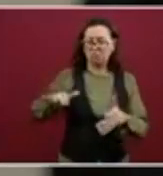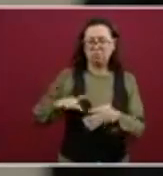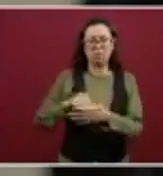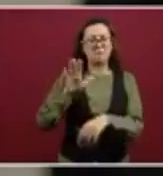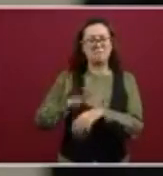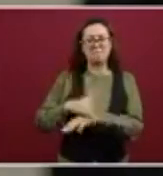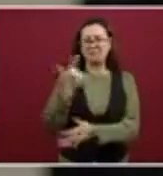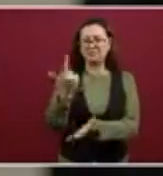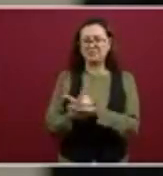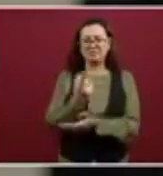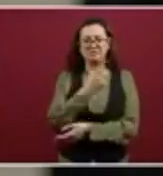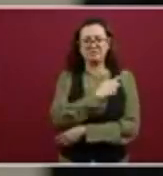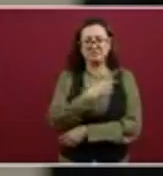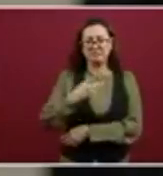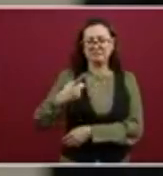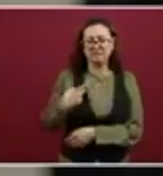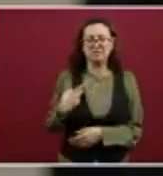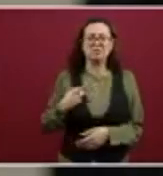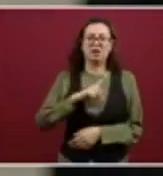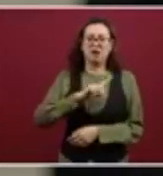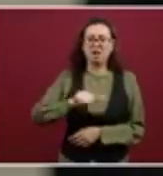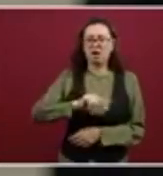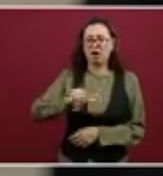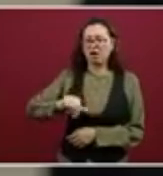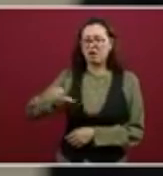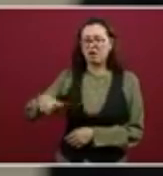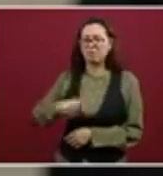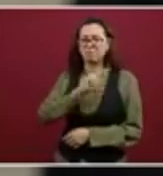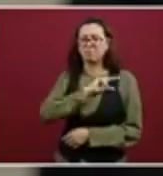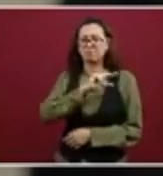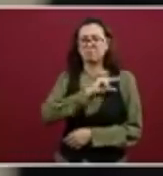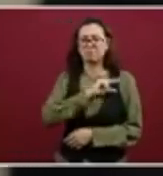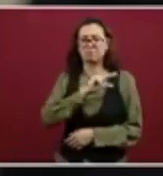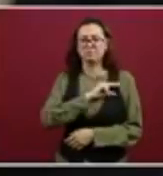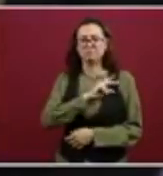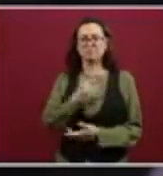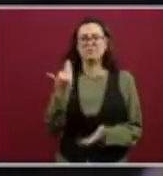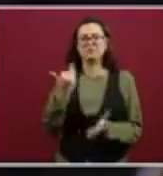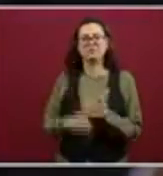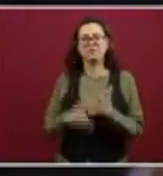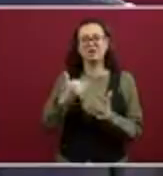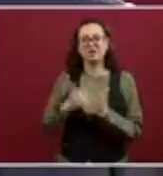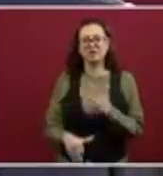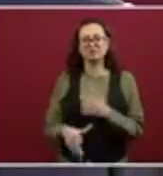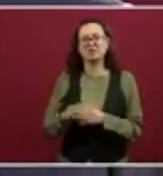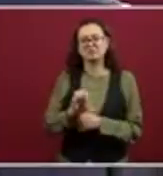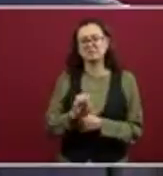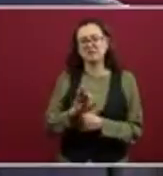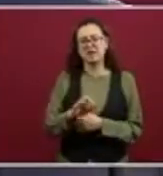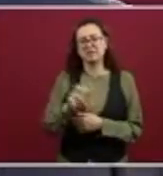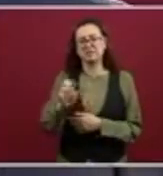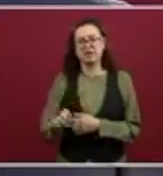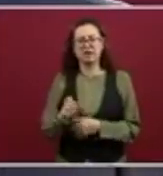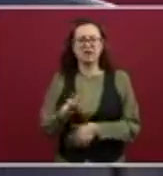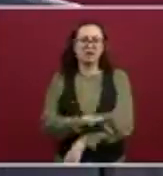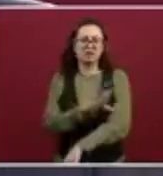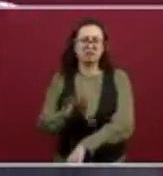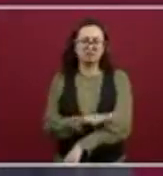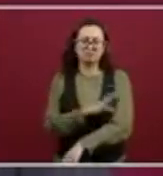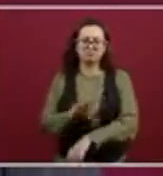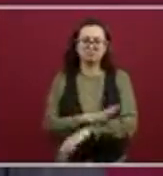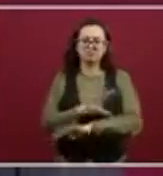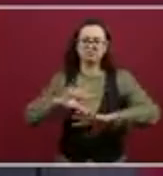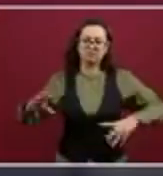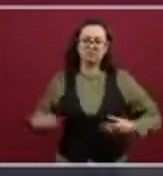grande, además de laudos y adeudos con particulares, tiene una cuenta pendiente de luz con la CFE que asciende aproximadamente a